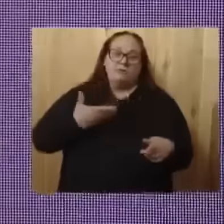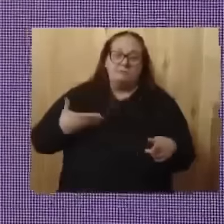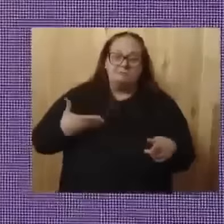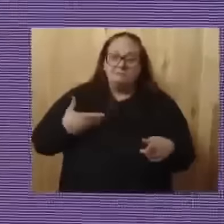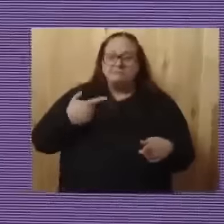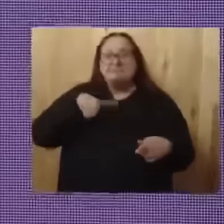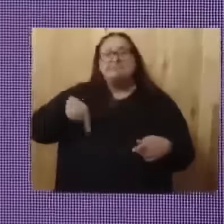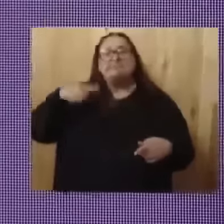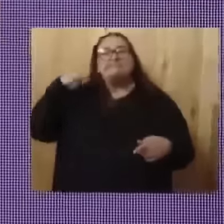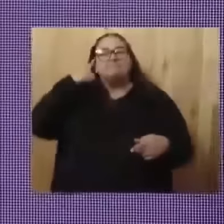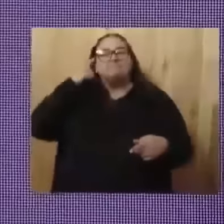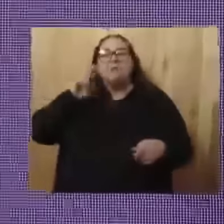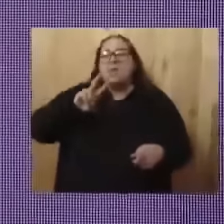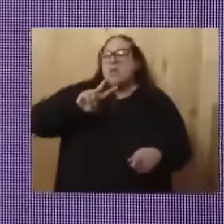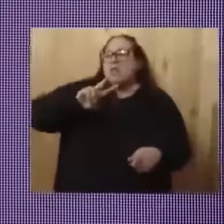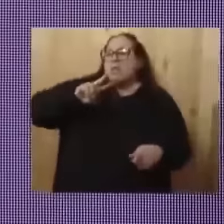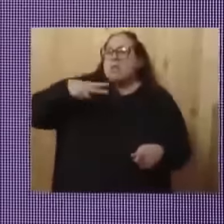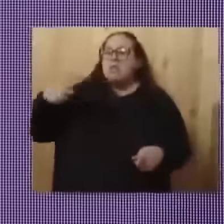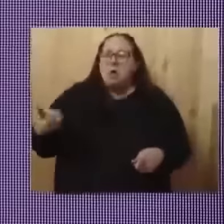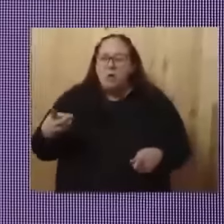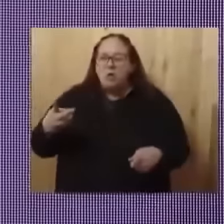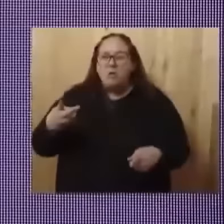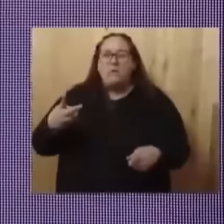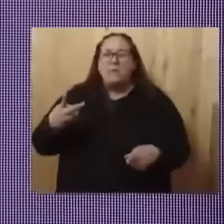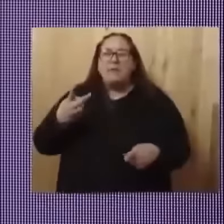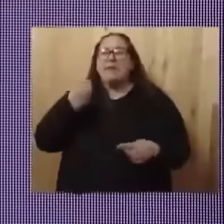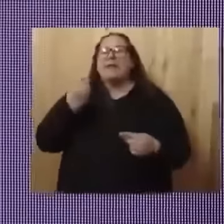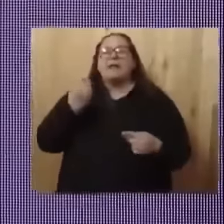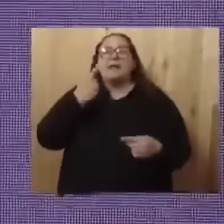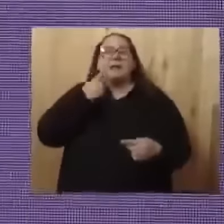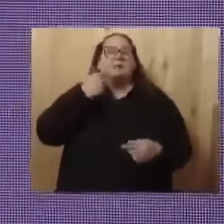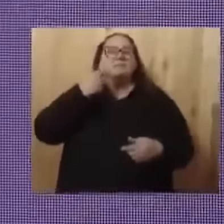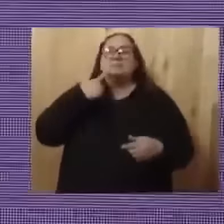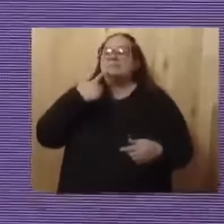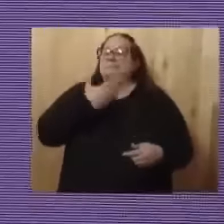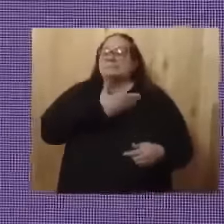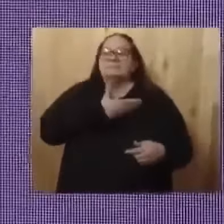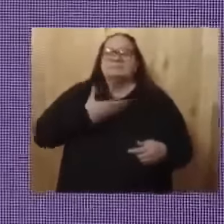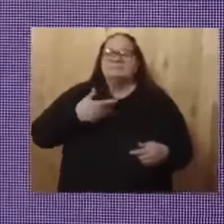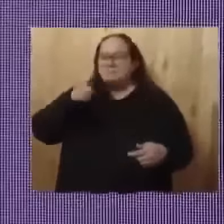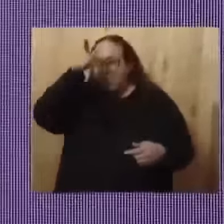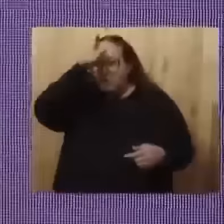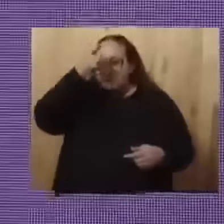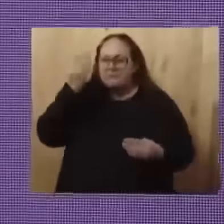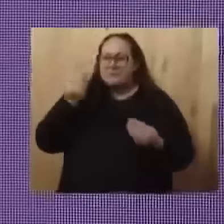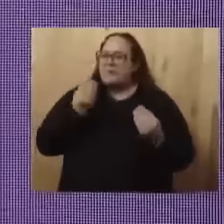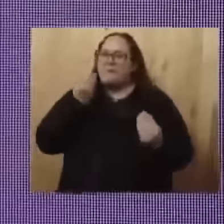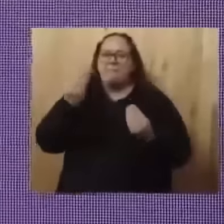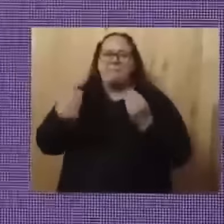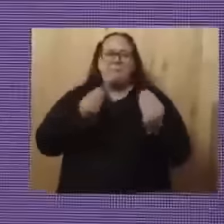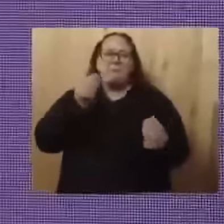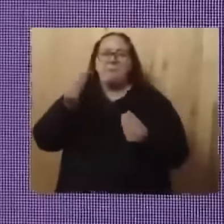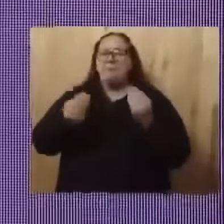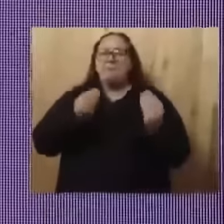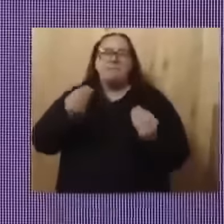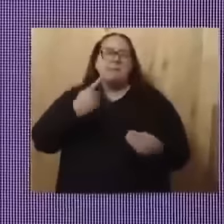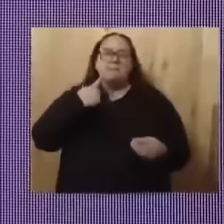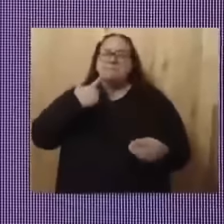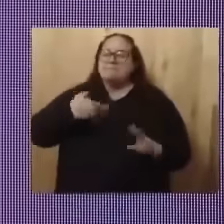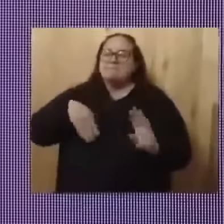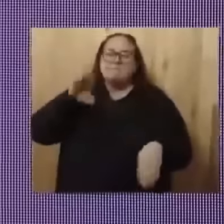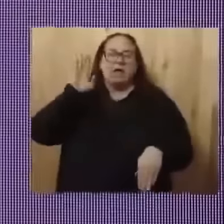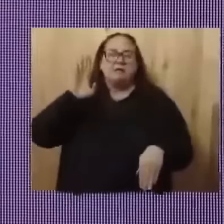a duplicar la cantidad de agentes de seguridad en las calles. Más proximidad, más